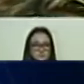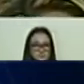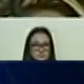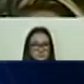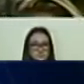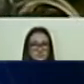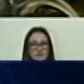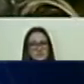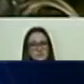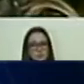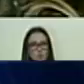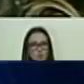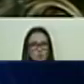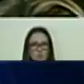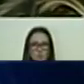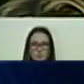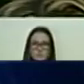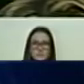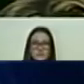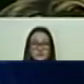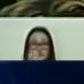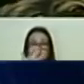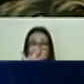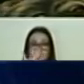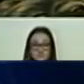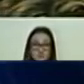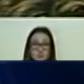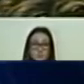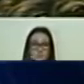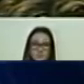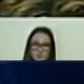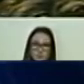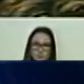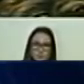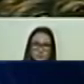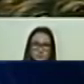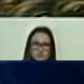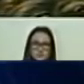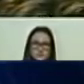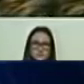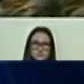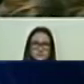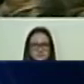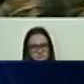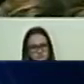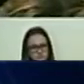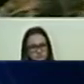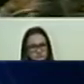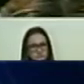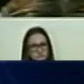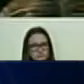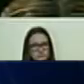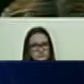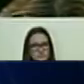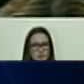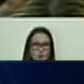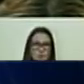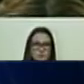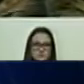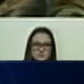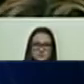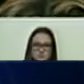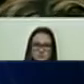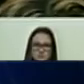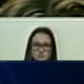parte económica, yo quisiera preguntarle qué análisis hace su gobierno con respecto a la situación